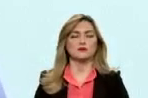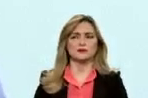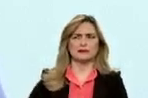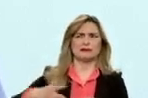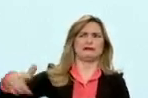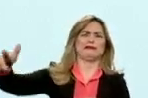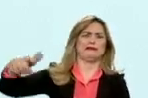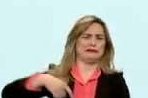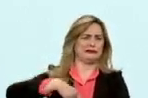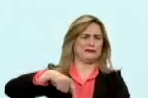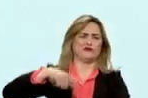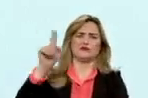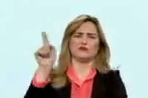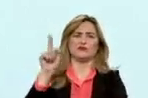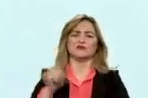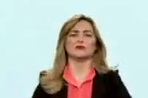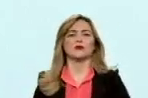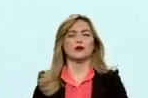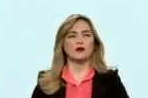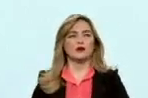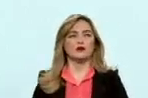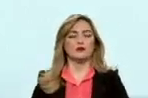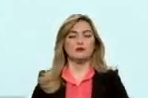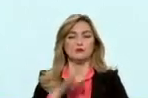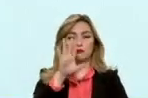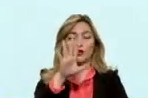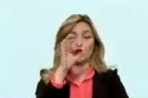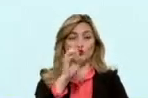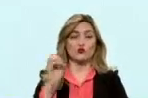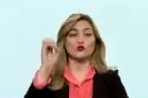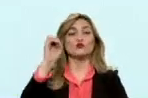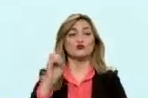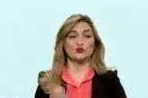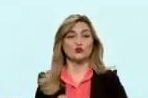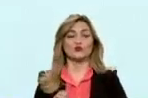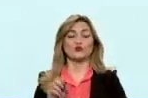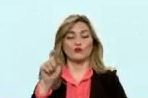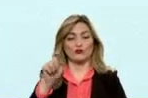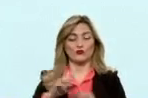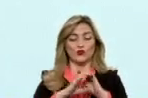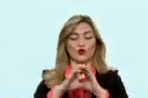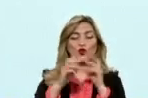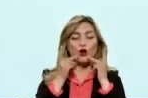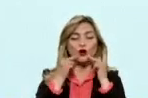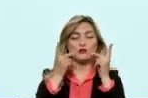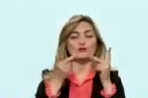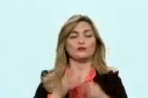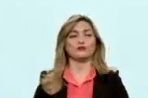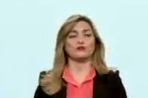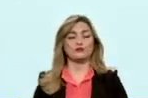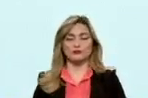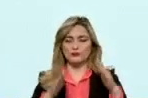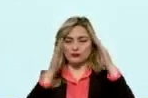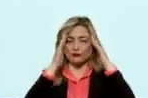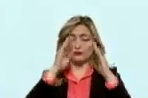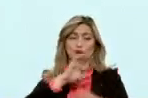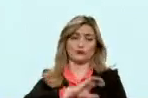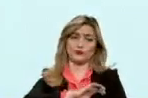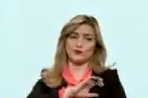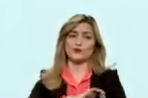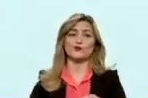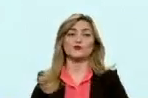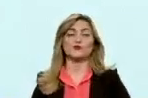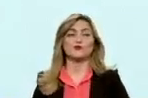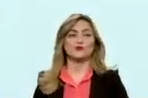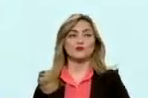Isabel. Hoy, vuelvo y repito, el 50% de la demanda de transporte público de la ciudad ya es atendida por el municipio, ya